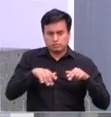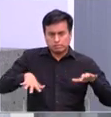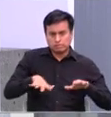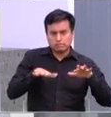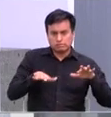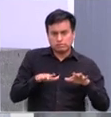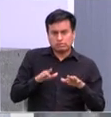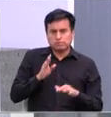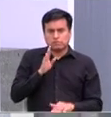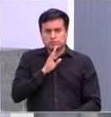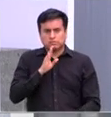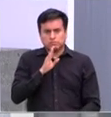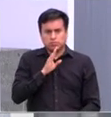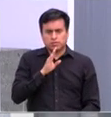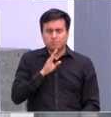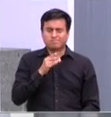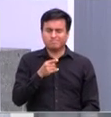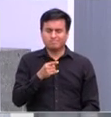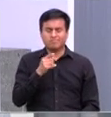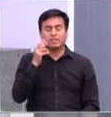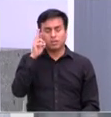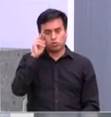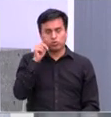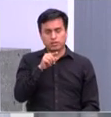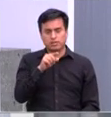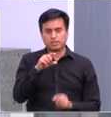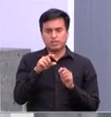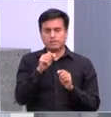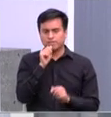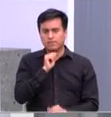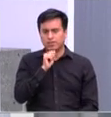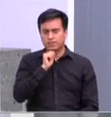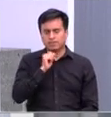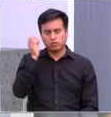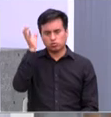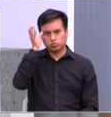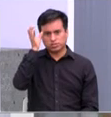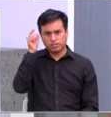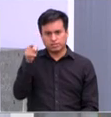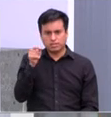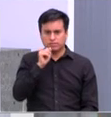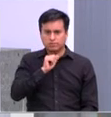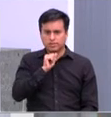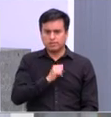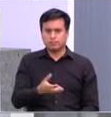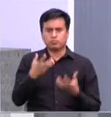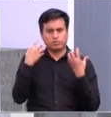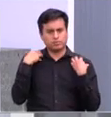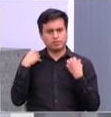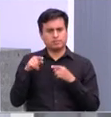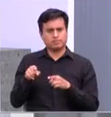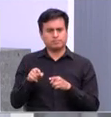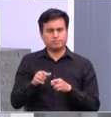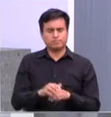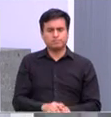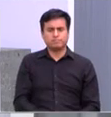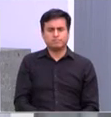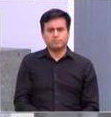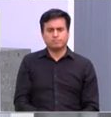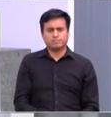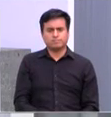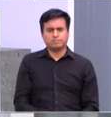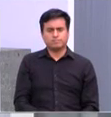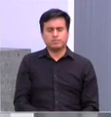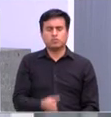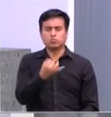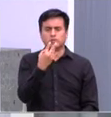intentamos disimular, recordarán esta falta de conciencia y de responsabilidad.